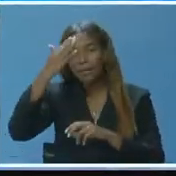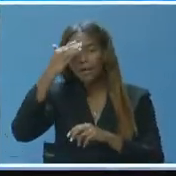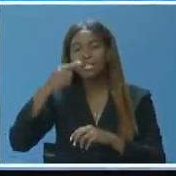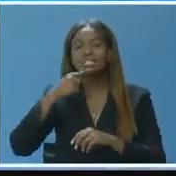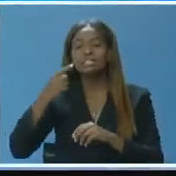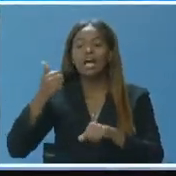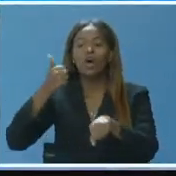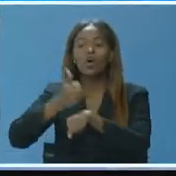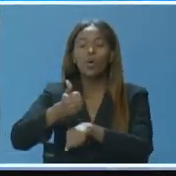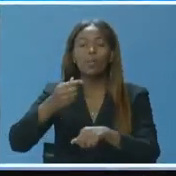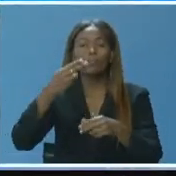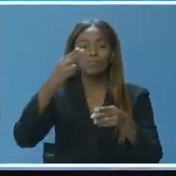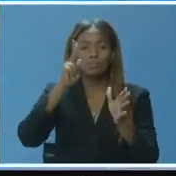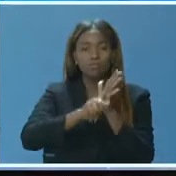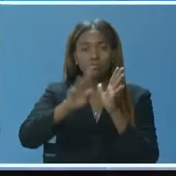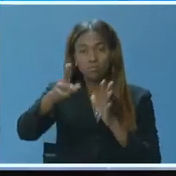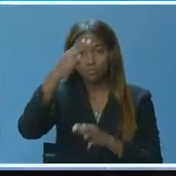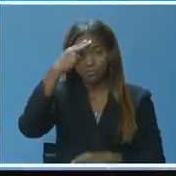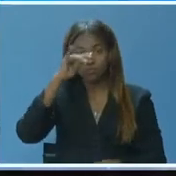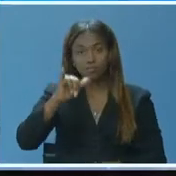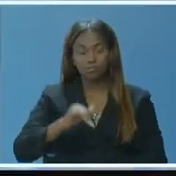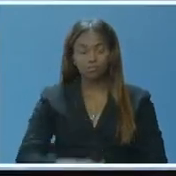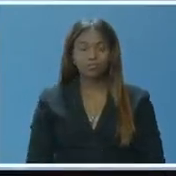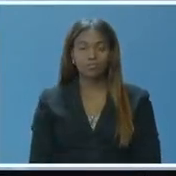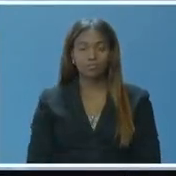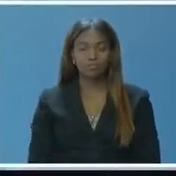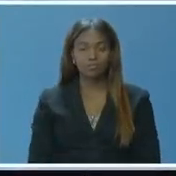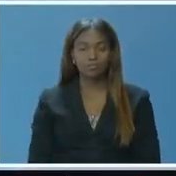de Moïse. Joana Duvergé nos cuenta.